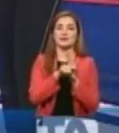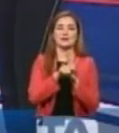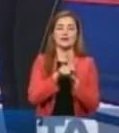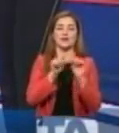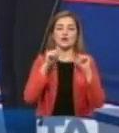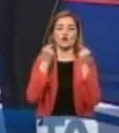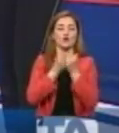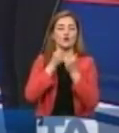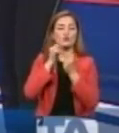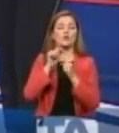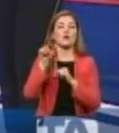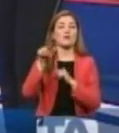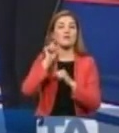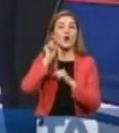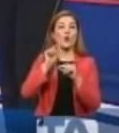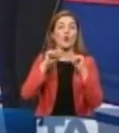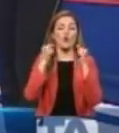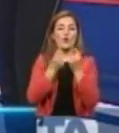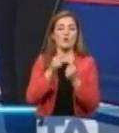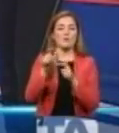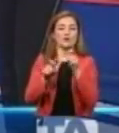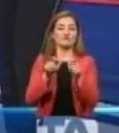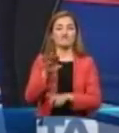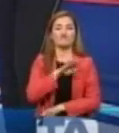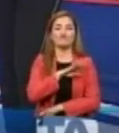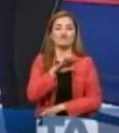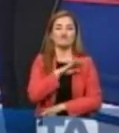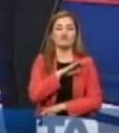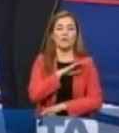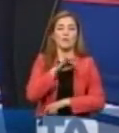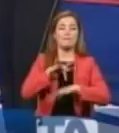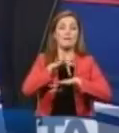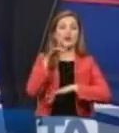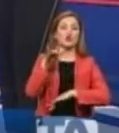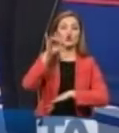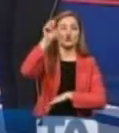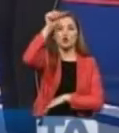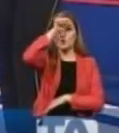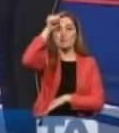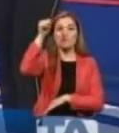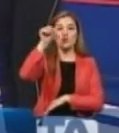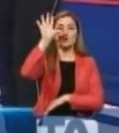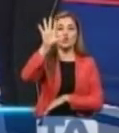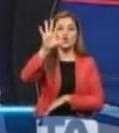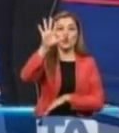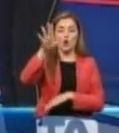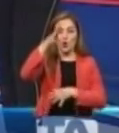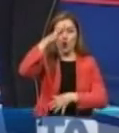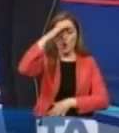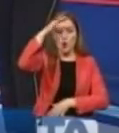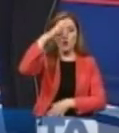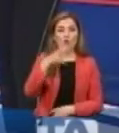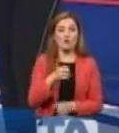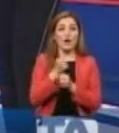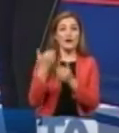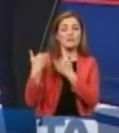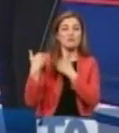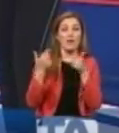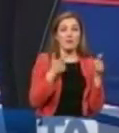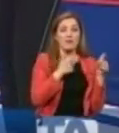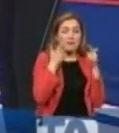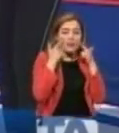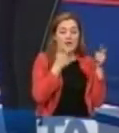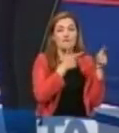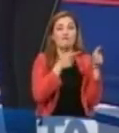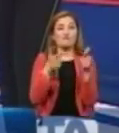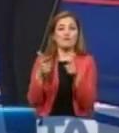banda de grafiteros, como le comentábamos, maniataron la madrugada del domingo a 5 guardias encargados de cuidar la